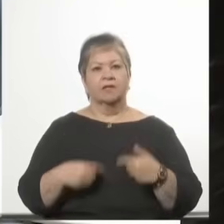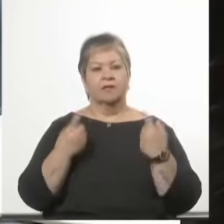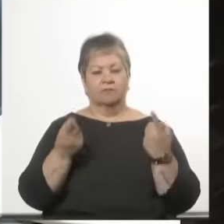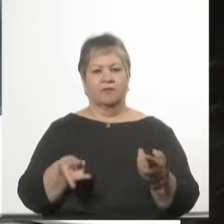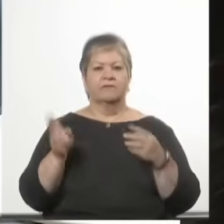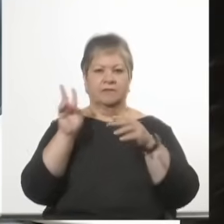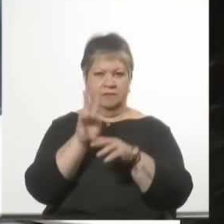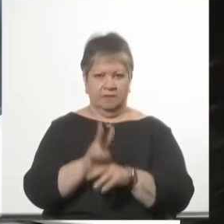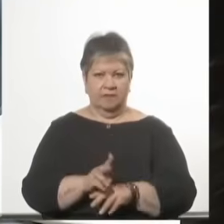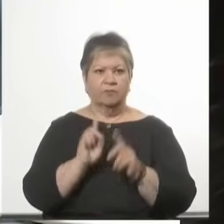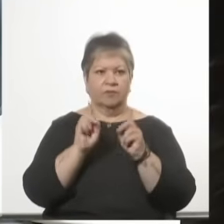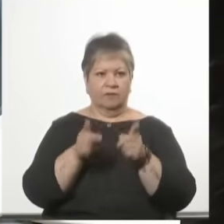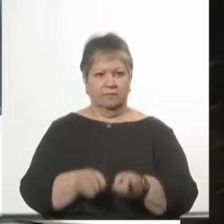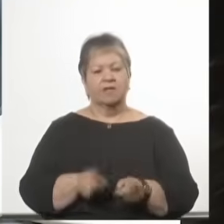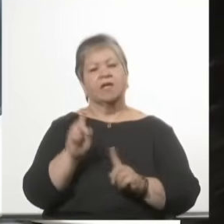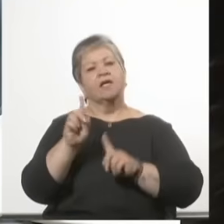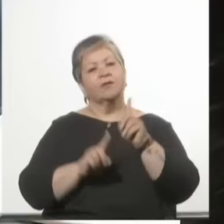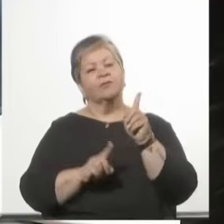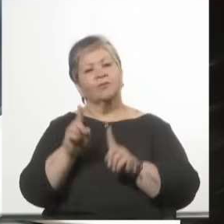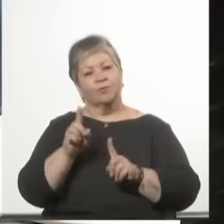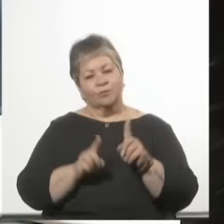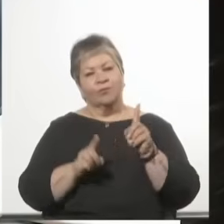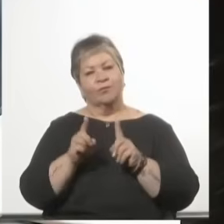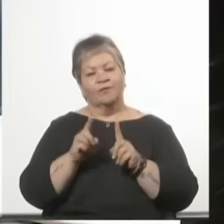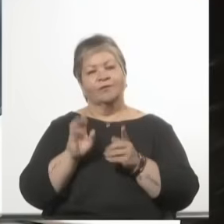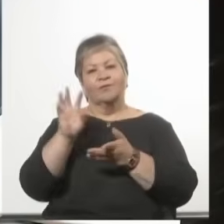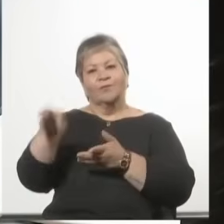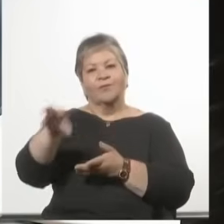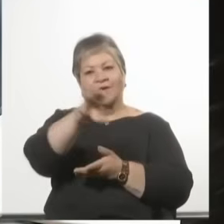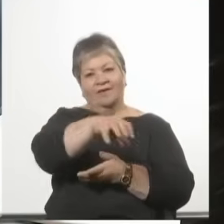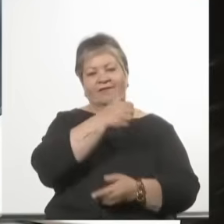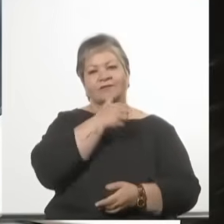también, por supuesto, algunas cuestiones históricas, ¿no?, que corresponde.